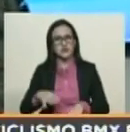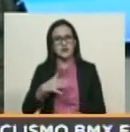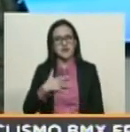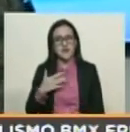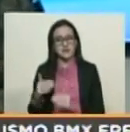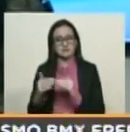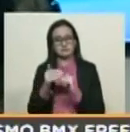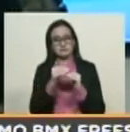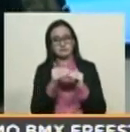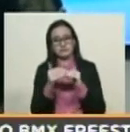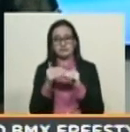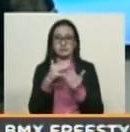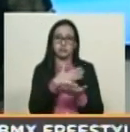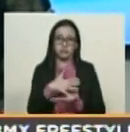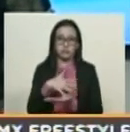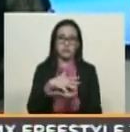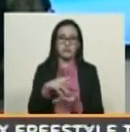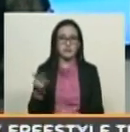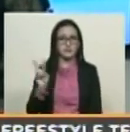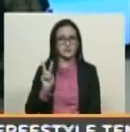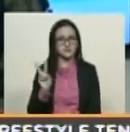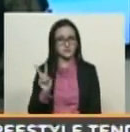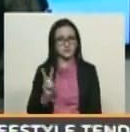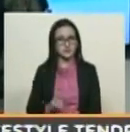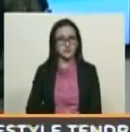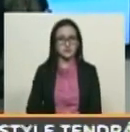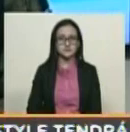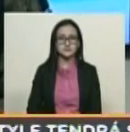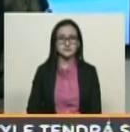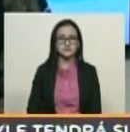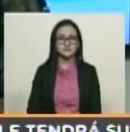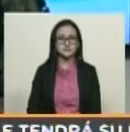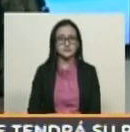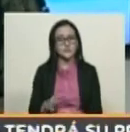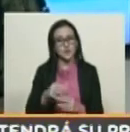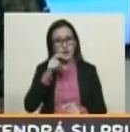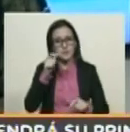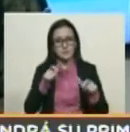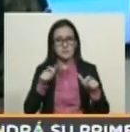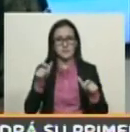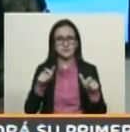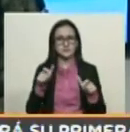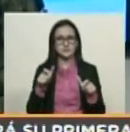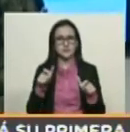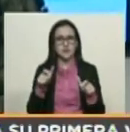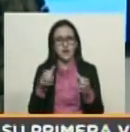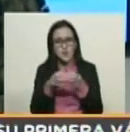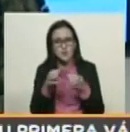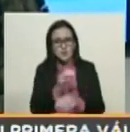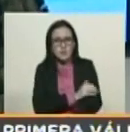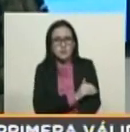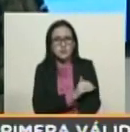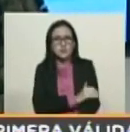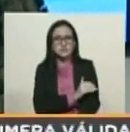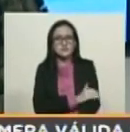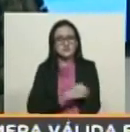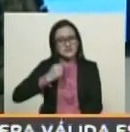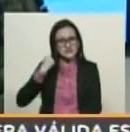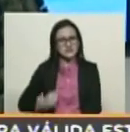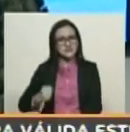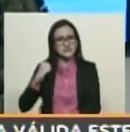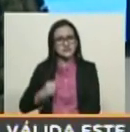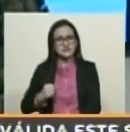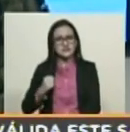Venezuela. Estos ciudadanos y ciudadanas que forman parte de la oposición persisten en su